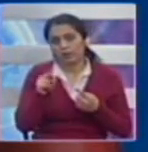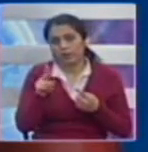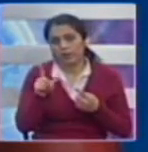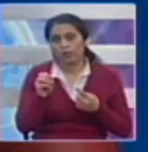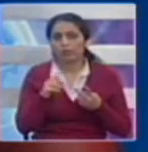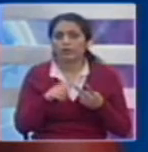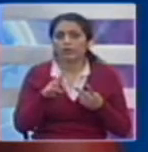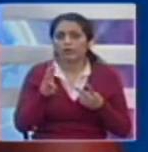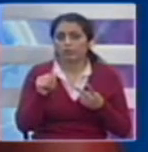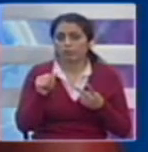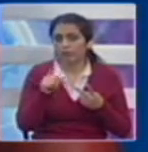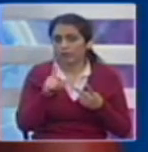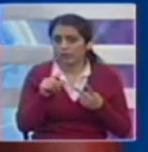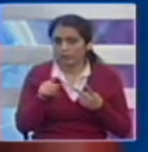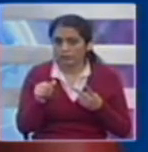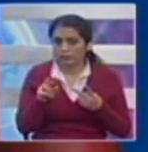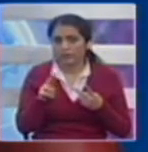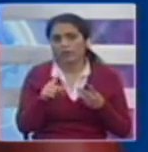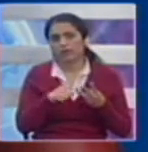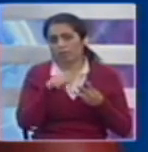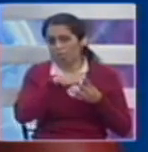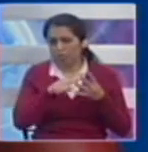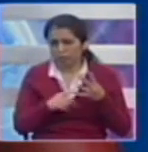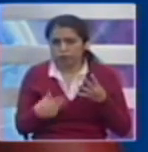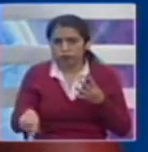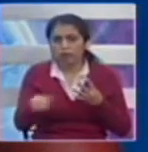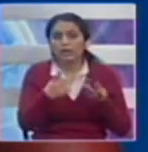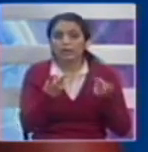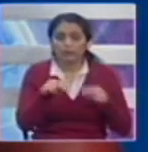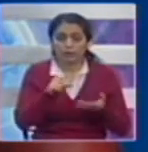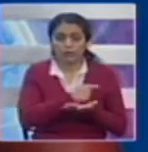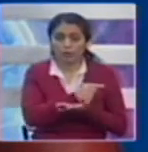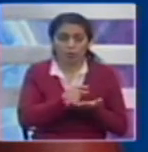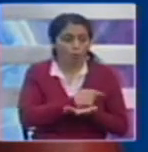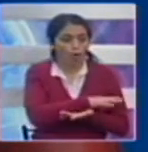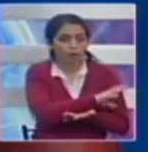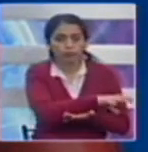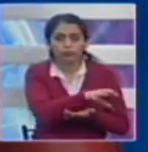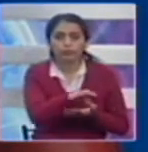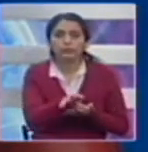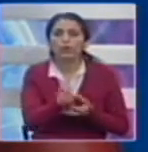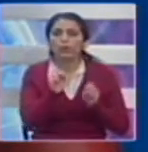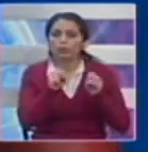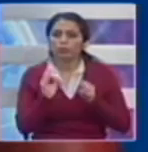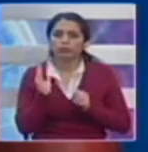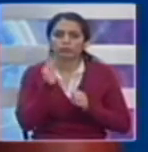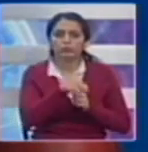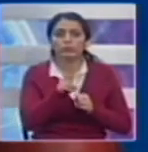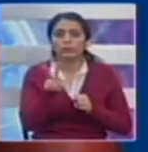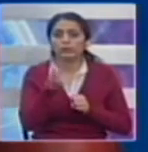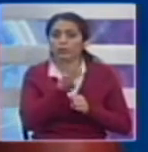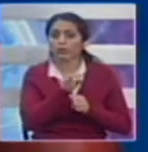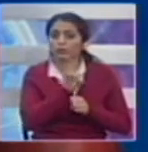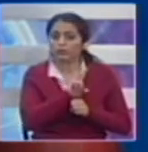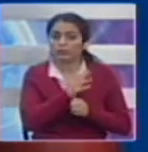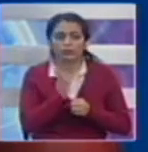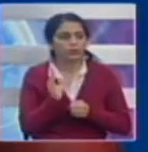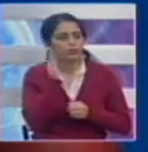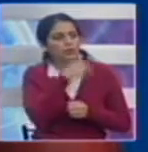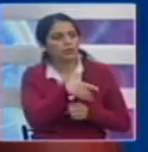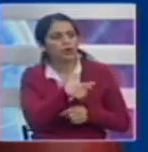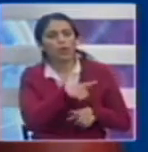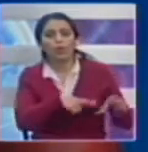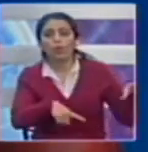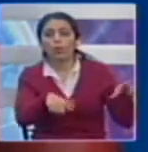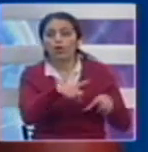Bucay y El Empalme, y tenemos también aquí en Guayas, donde pueden acudir 24/7 a nuestras salas de emergencia para